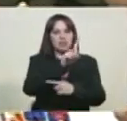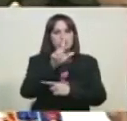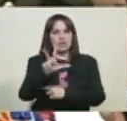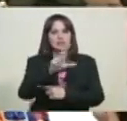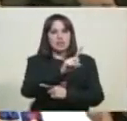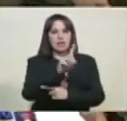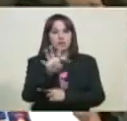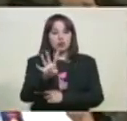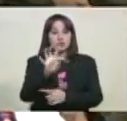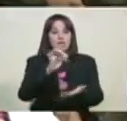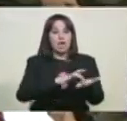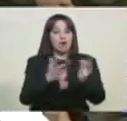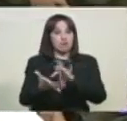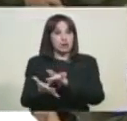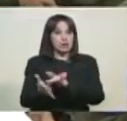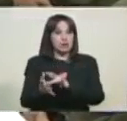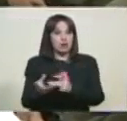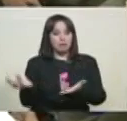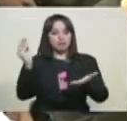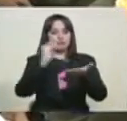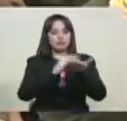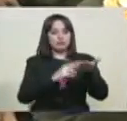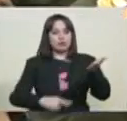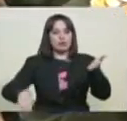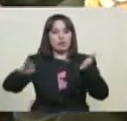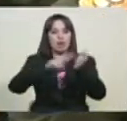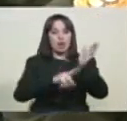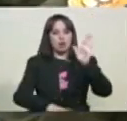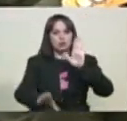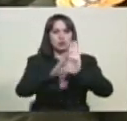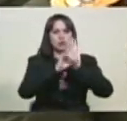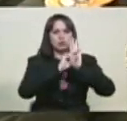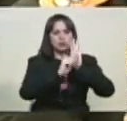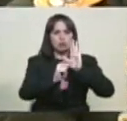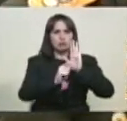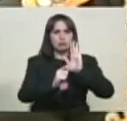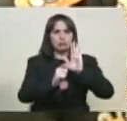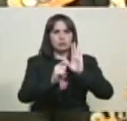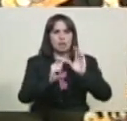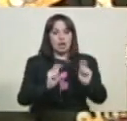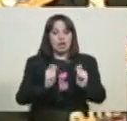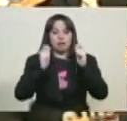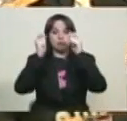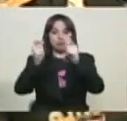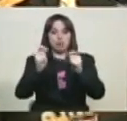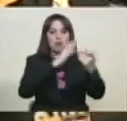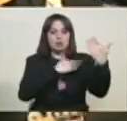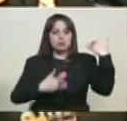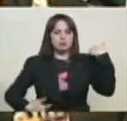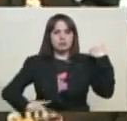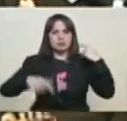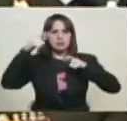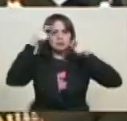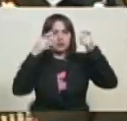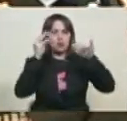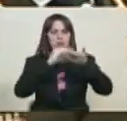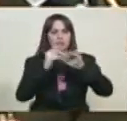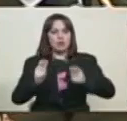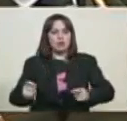que repuso la Constitución y regresó al poder al presidente Hugo Chávez y a todos los poderes del Estado.